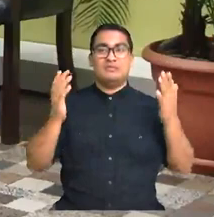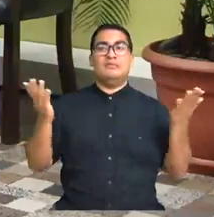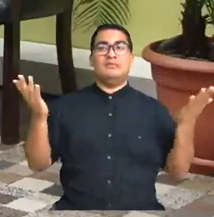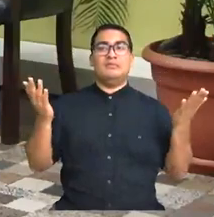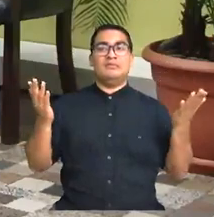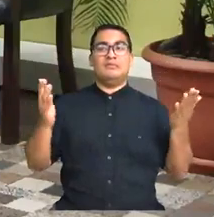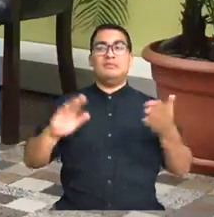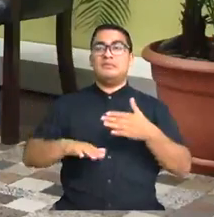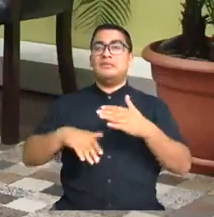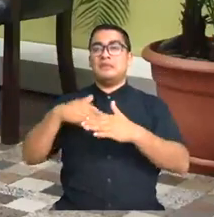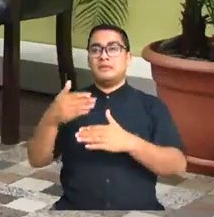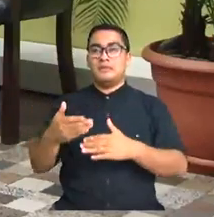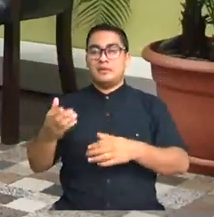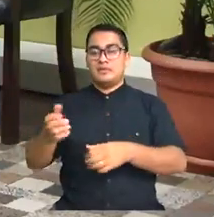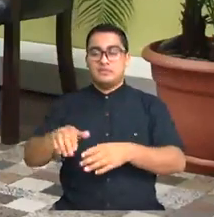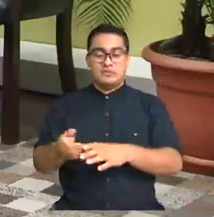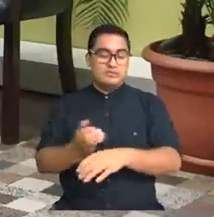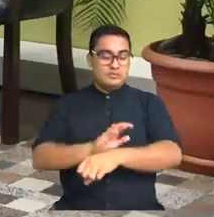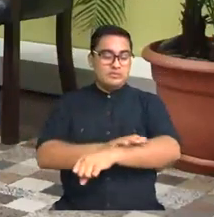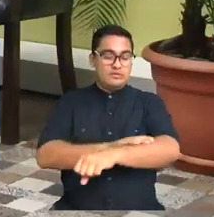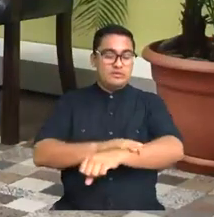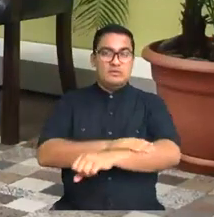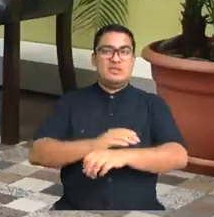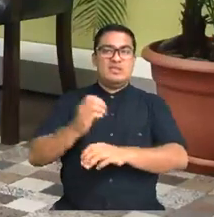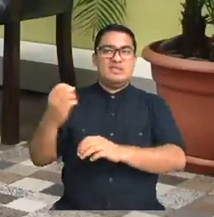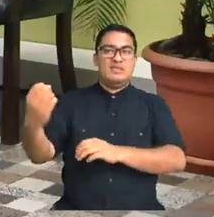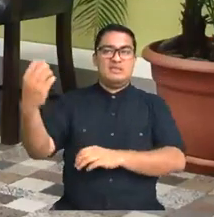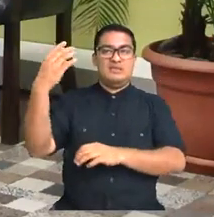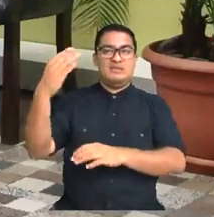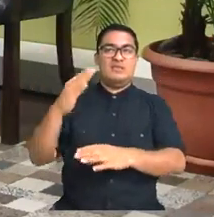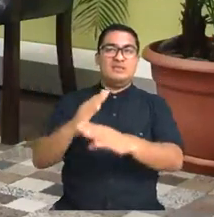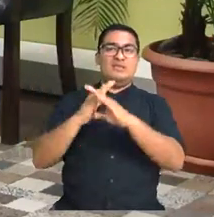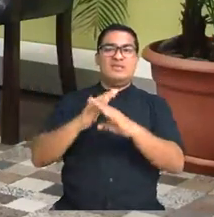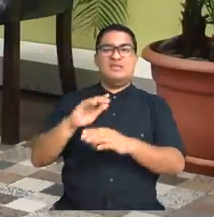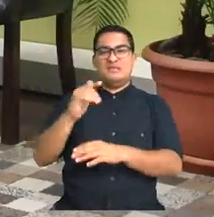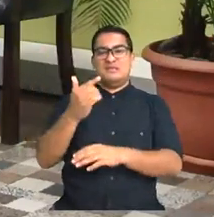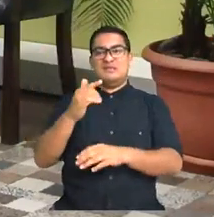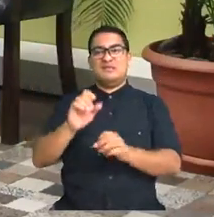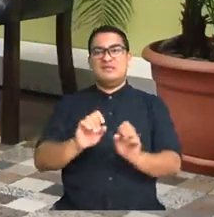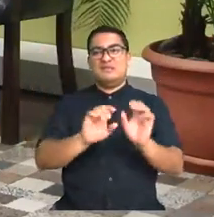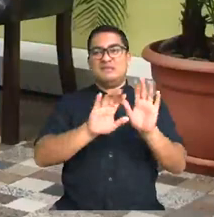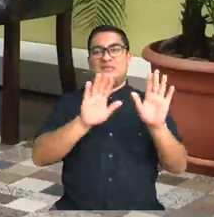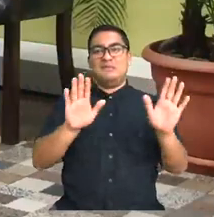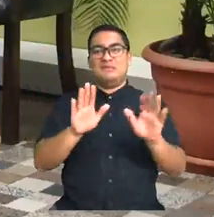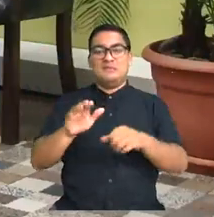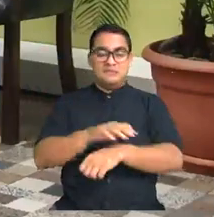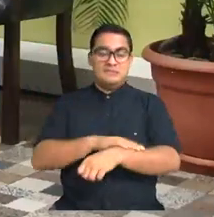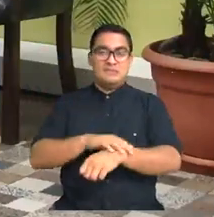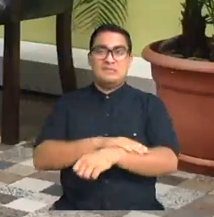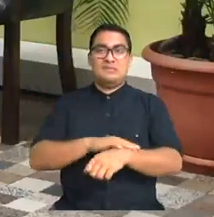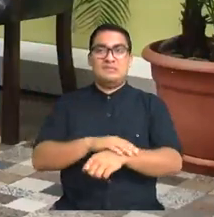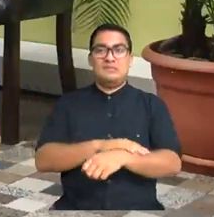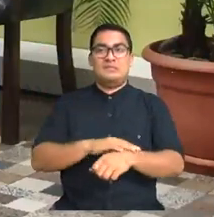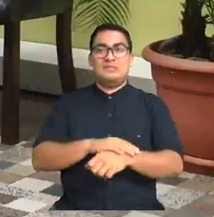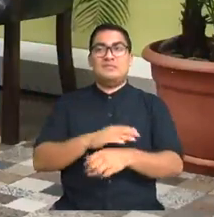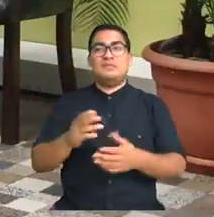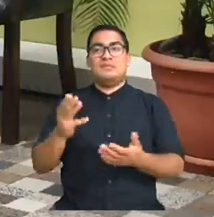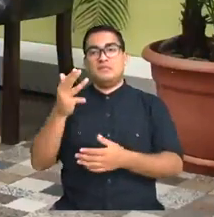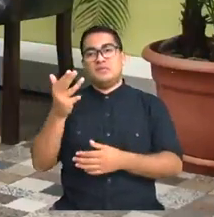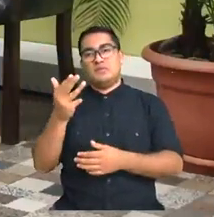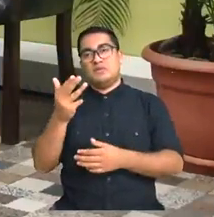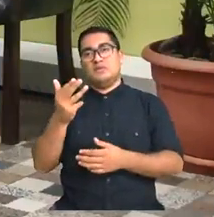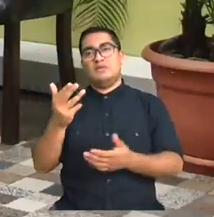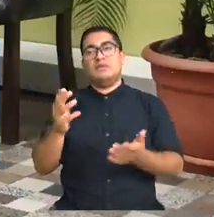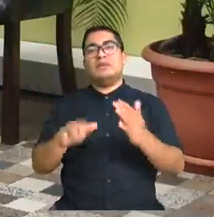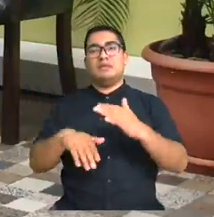y luego aplicarse el bloqueador solar. Si salimos a las 7 de la mañana, entonces a las 7 de la mañana me lo aplico y luego me lo aplico a las 9, después me lo aplico a